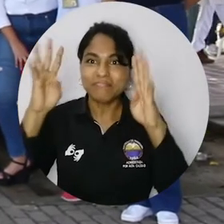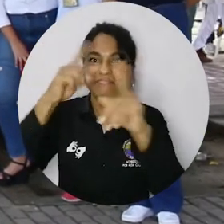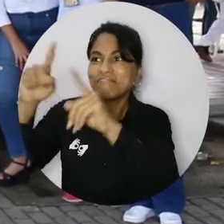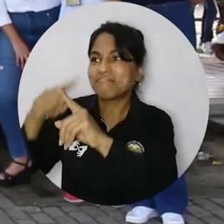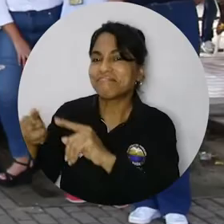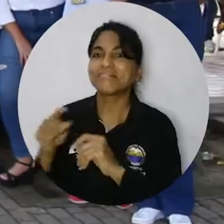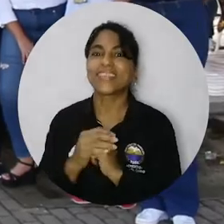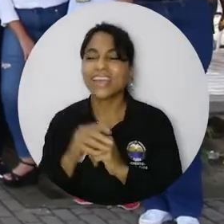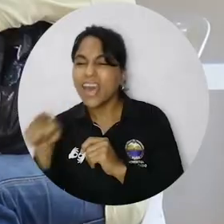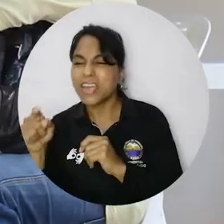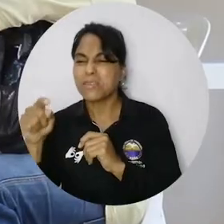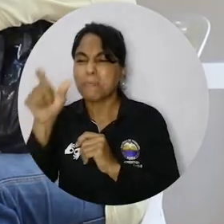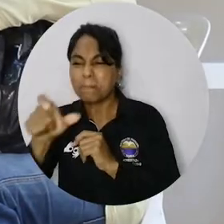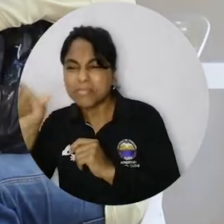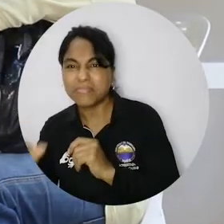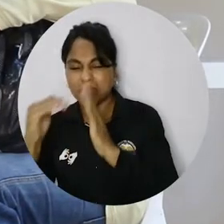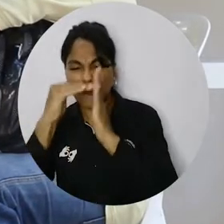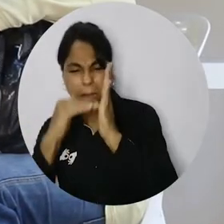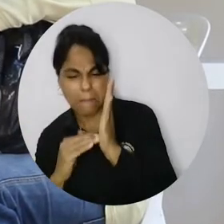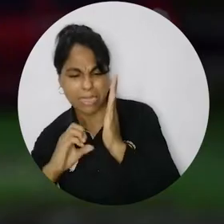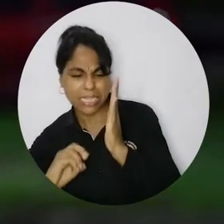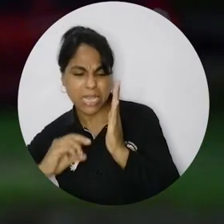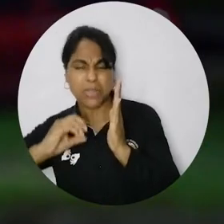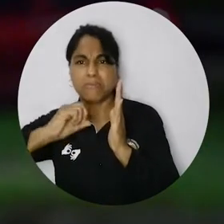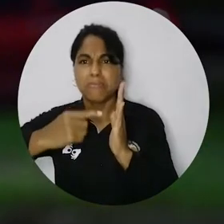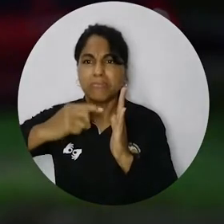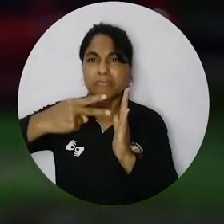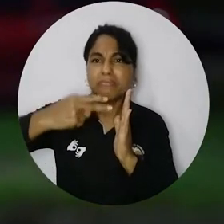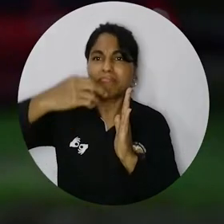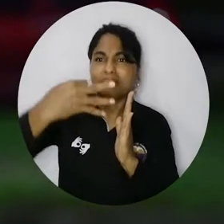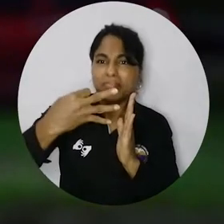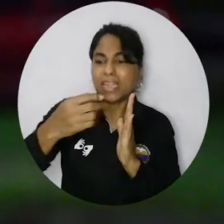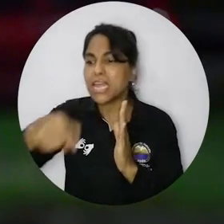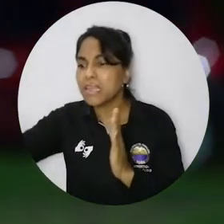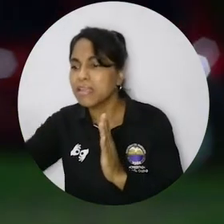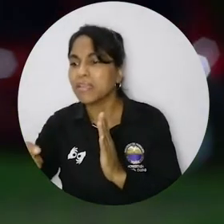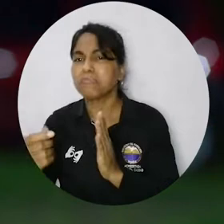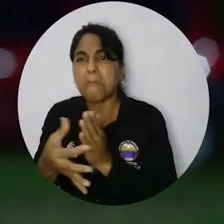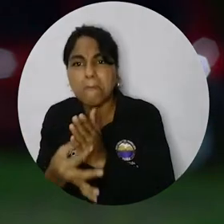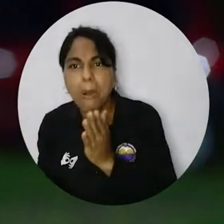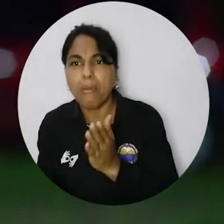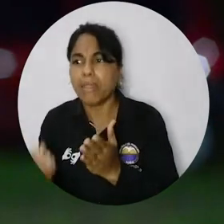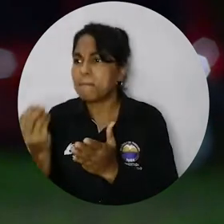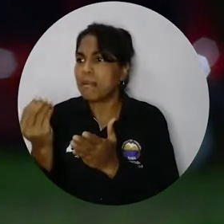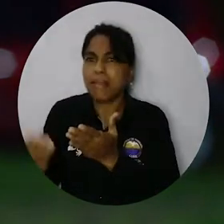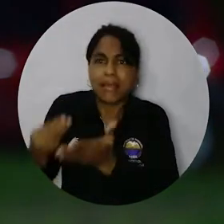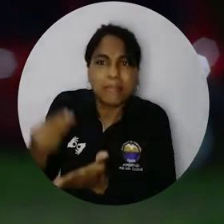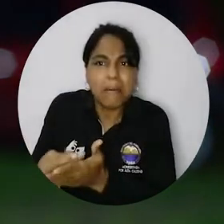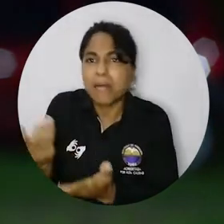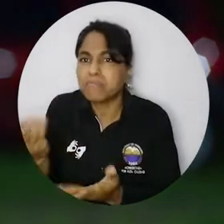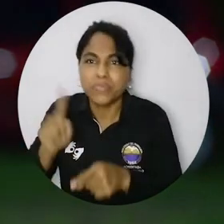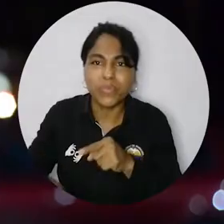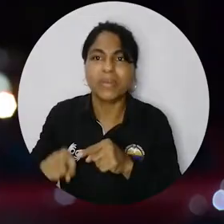usuarios de bajos recursos, de estratos 0, 1, 2 y 3, que de pronto no tienen la oportunidad ni tienen los recursos para sufragar